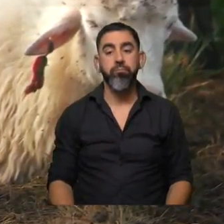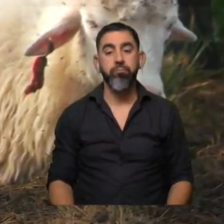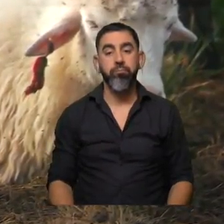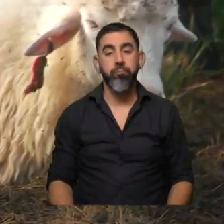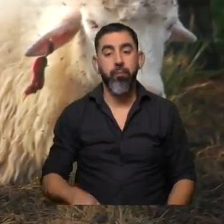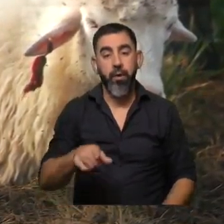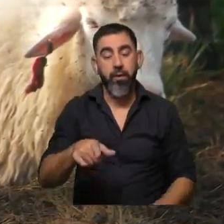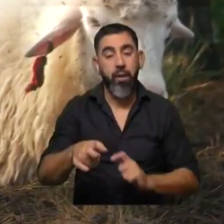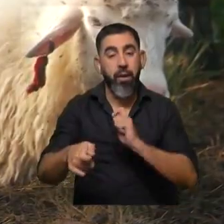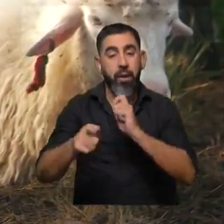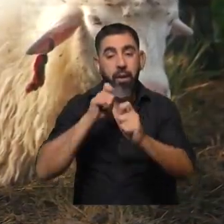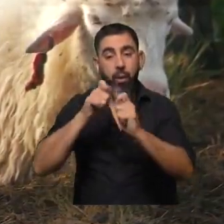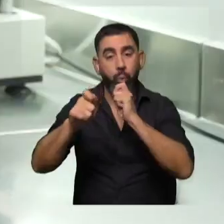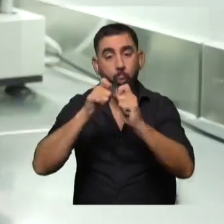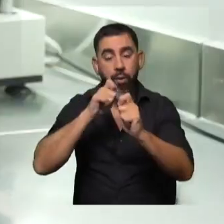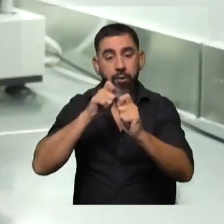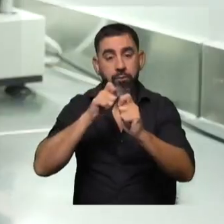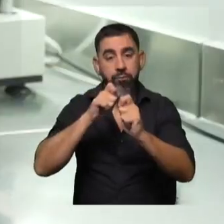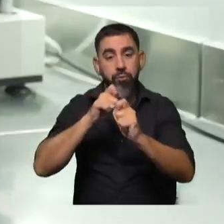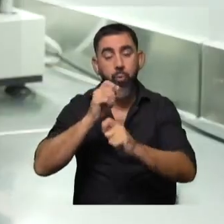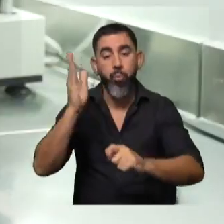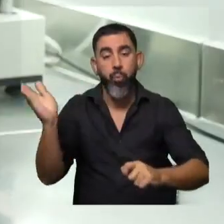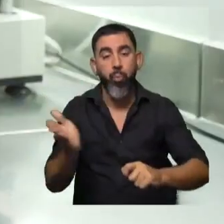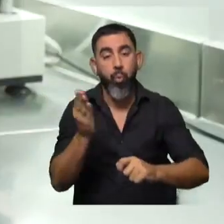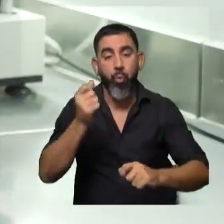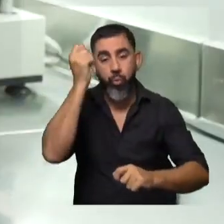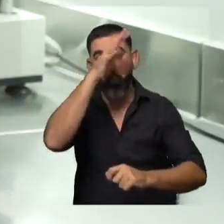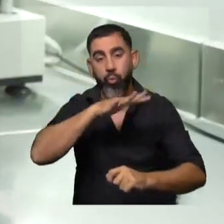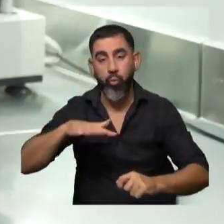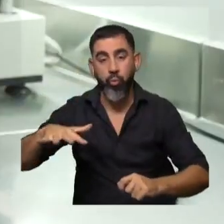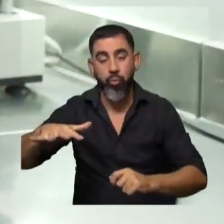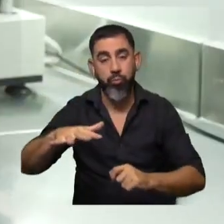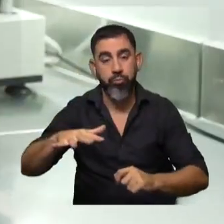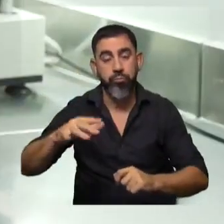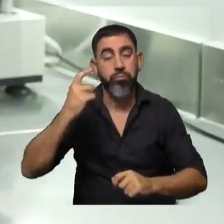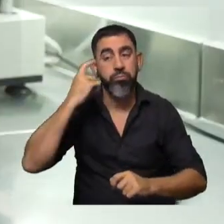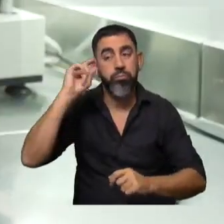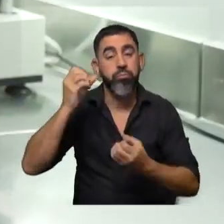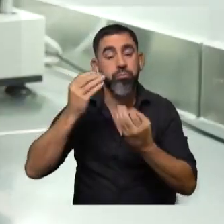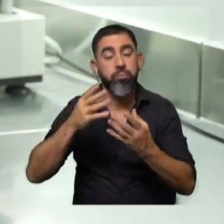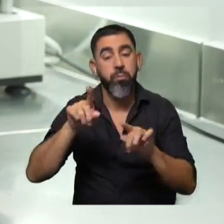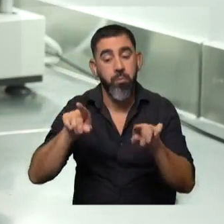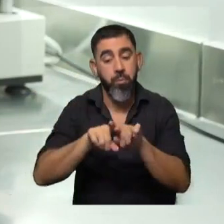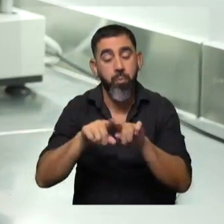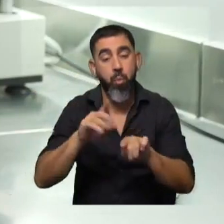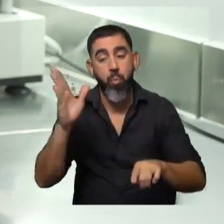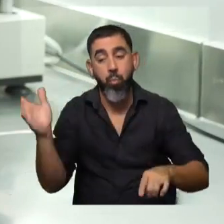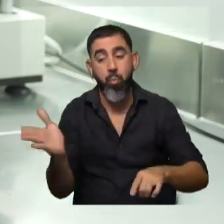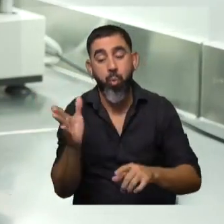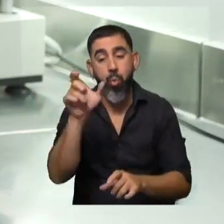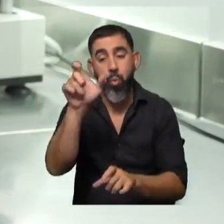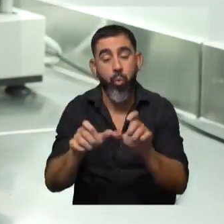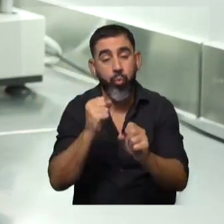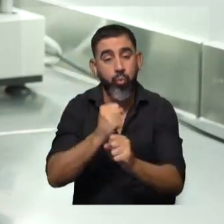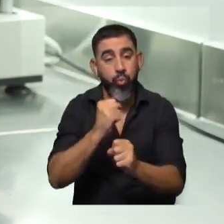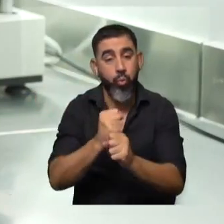Esta encuesta es una encuesta a productores rurales que surgió en base a los propios productores y trabajadores